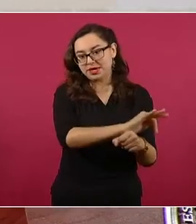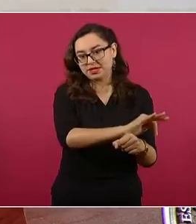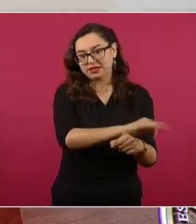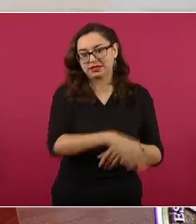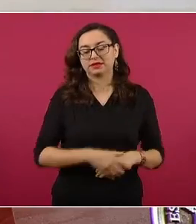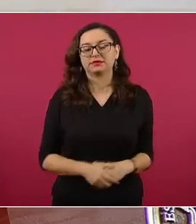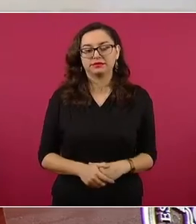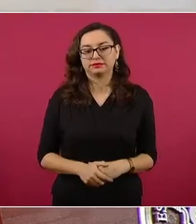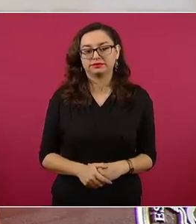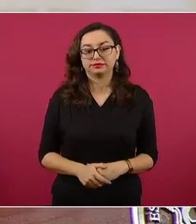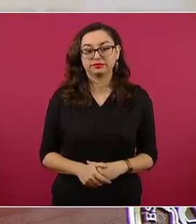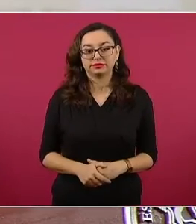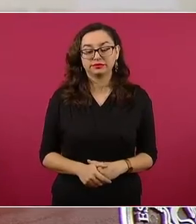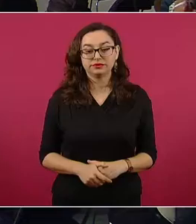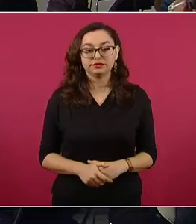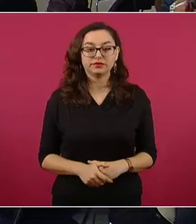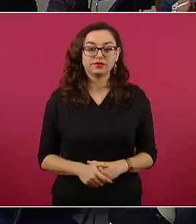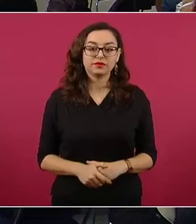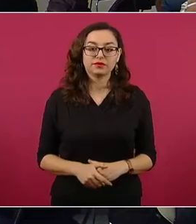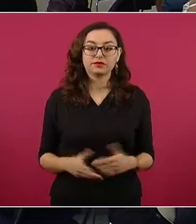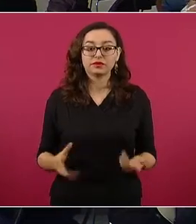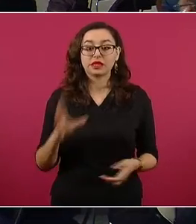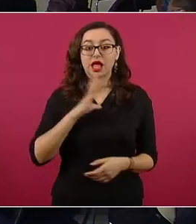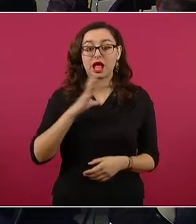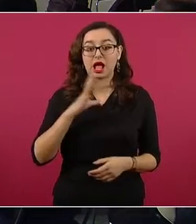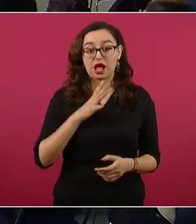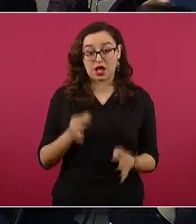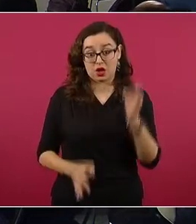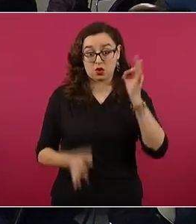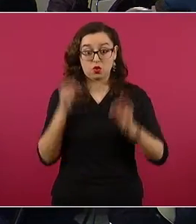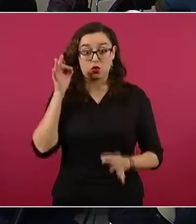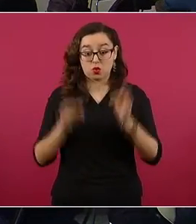hay jueces, este señor Fierro